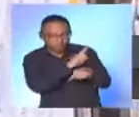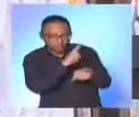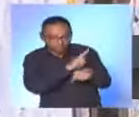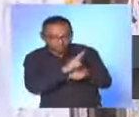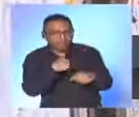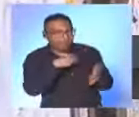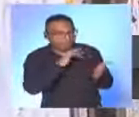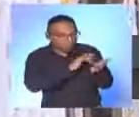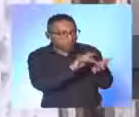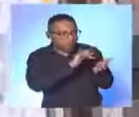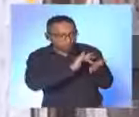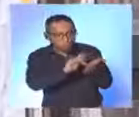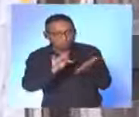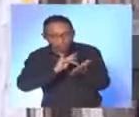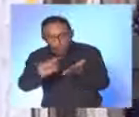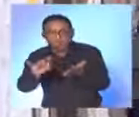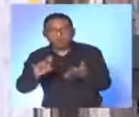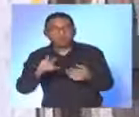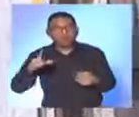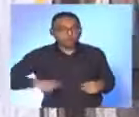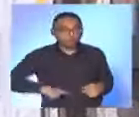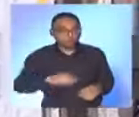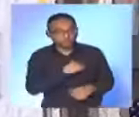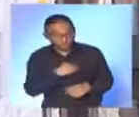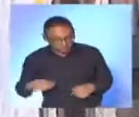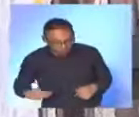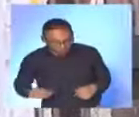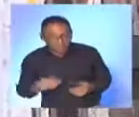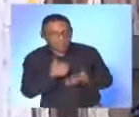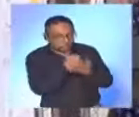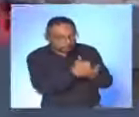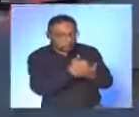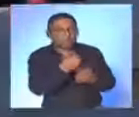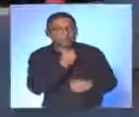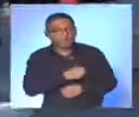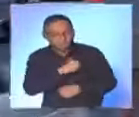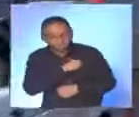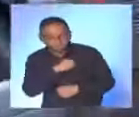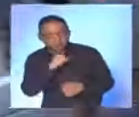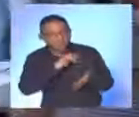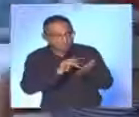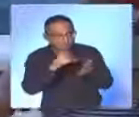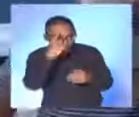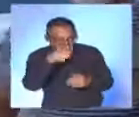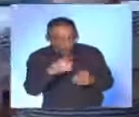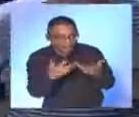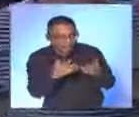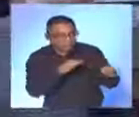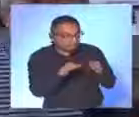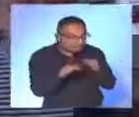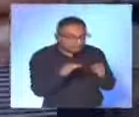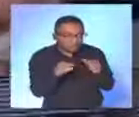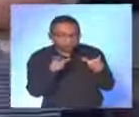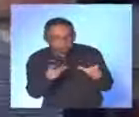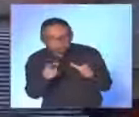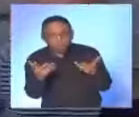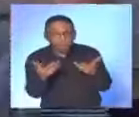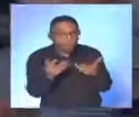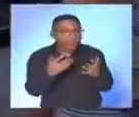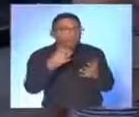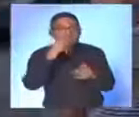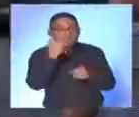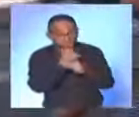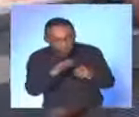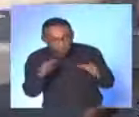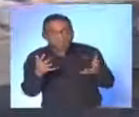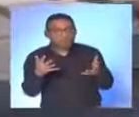apoyando, fortaleciendo a los gobiernos municipales, al sector salud, a que se tomen medidas, a que esas medidas sean aplicadas, a darles